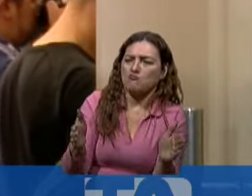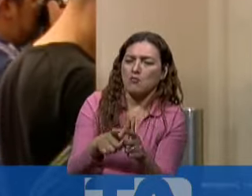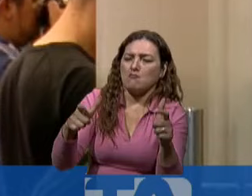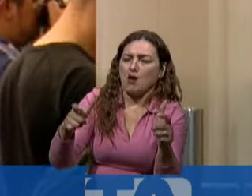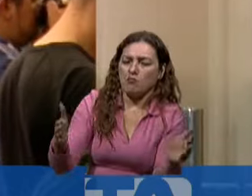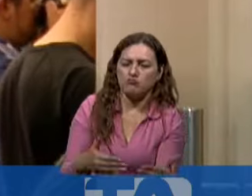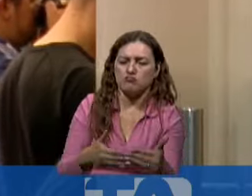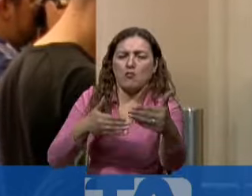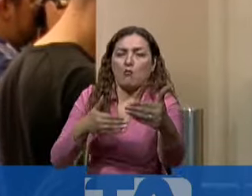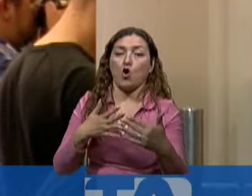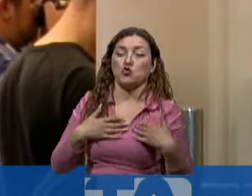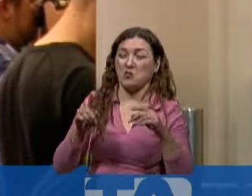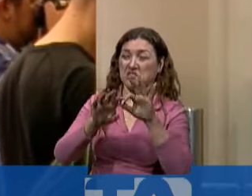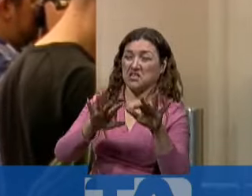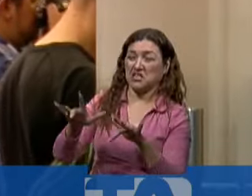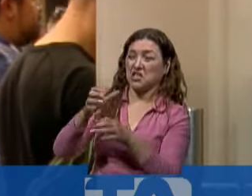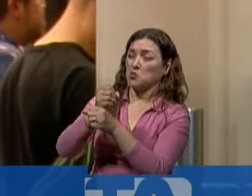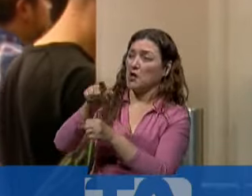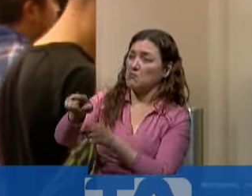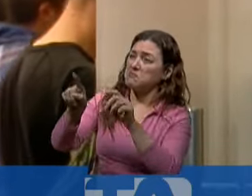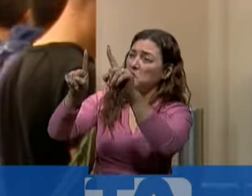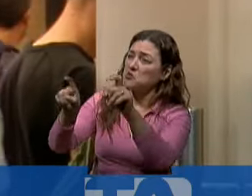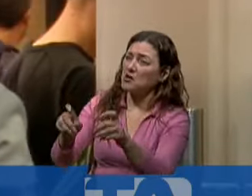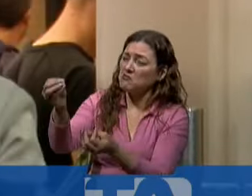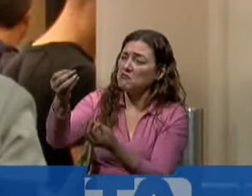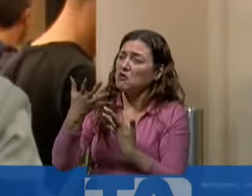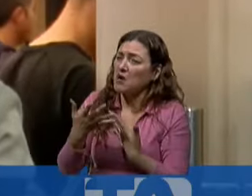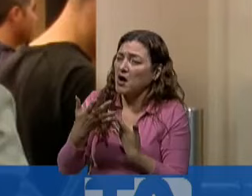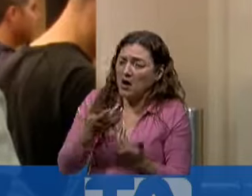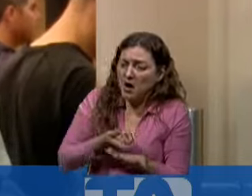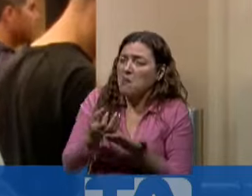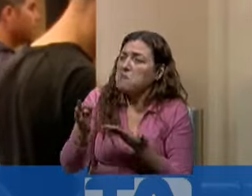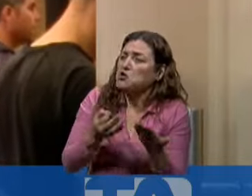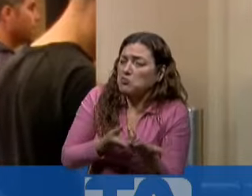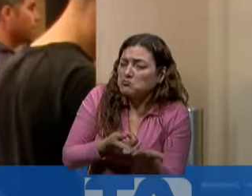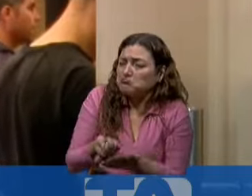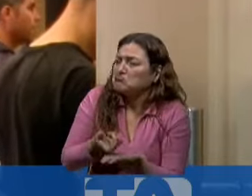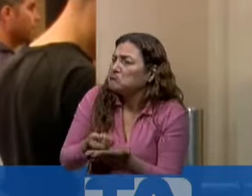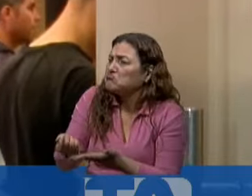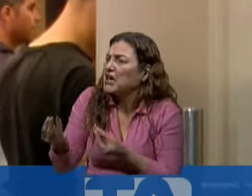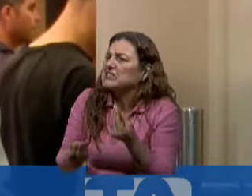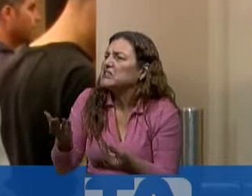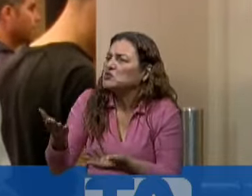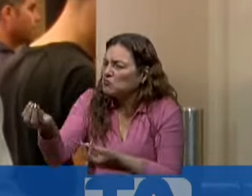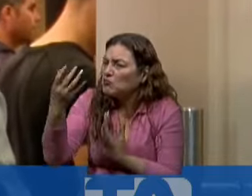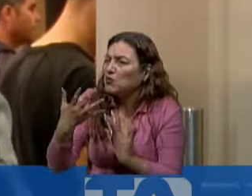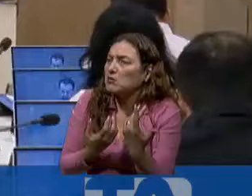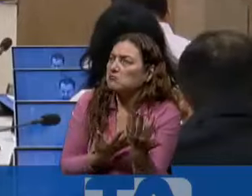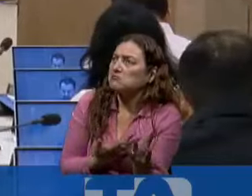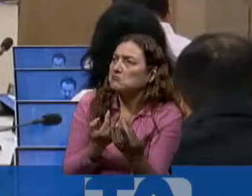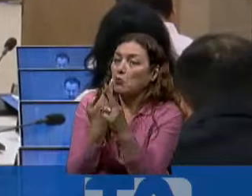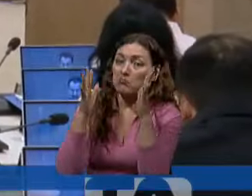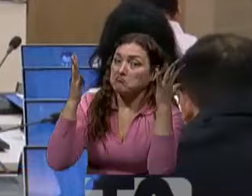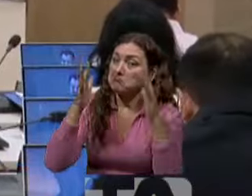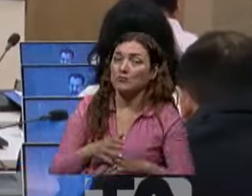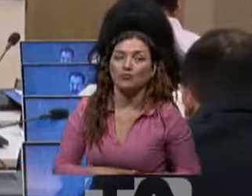le he preguntado a la Secretaría de Seguridad y Gobernabilidad que me informe cuánto se ejecutó de eso, qué acciones se tomaron. Y no hemos tenido respuesta.